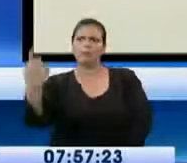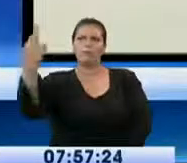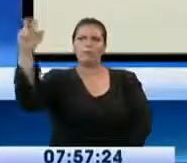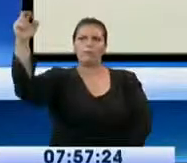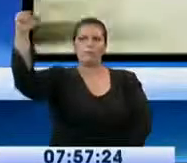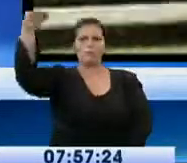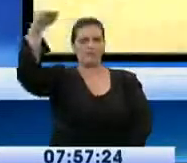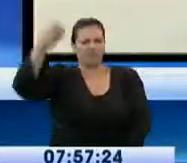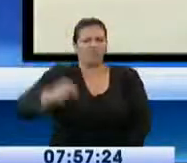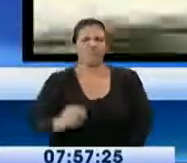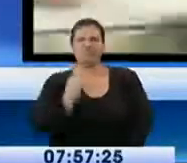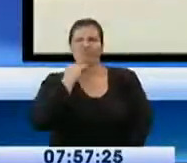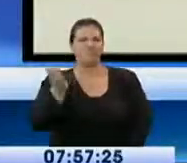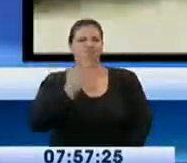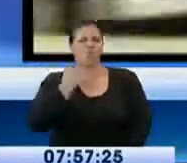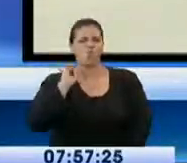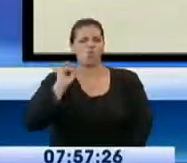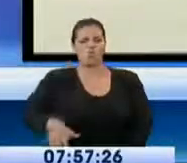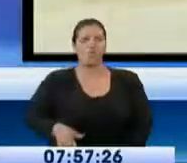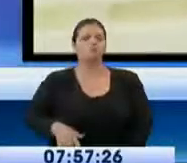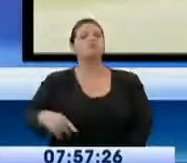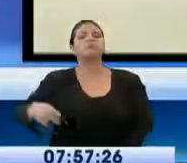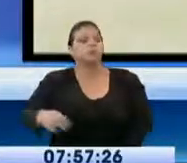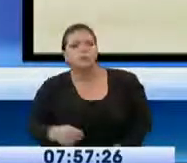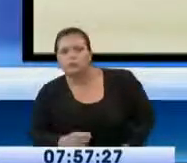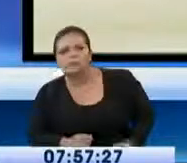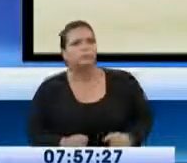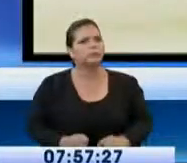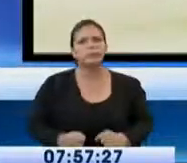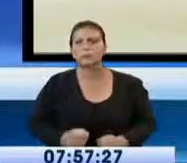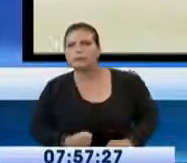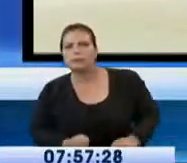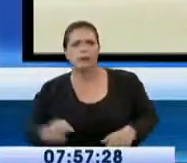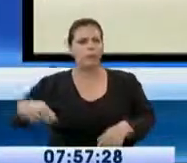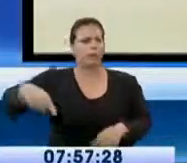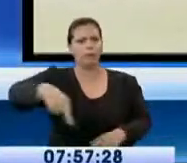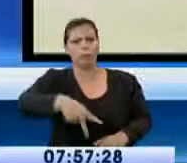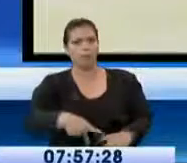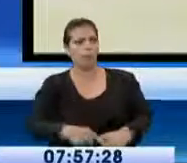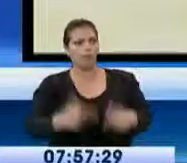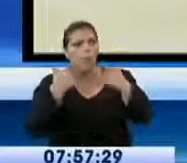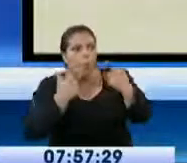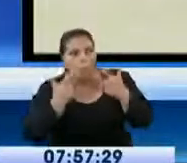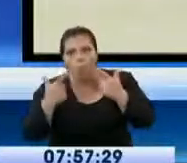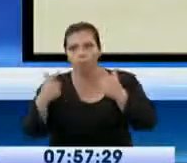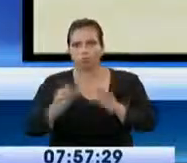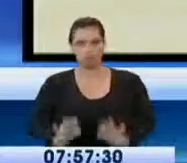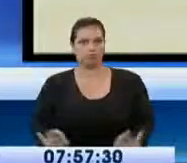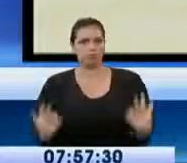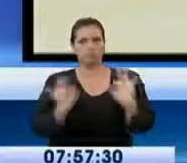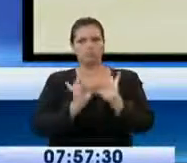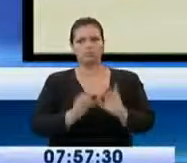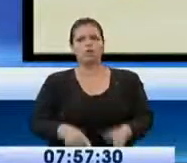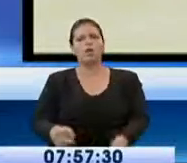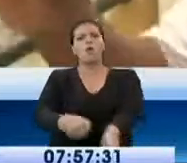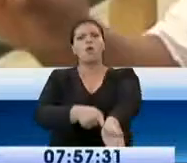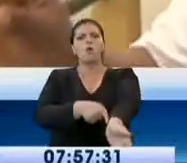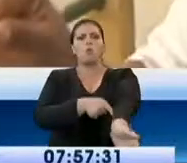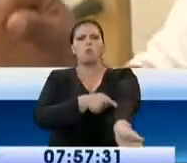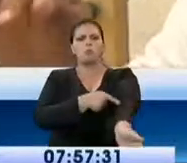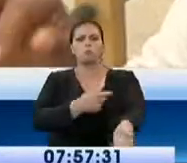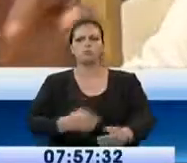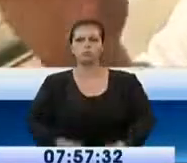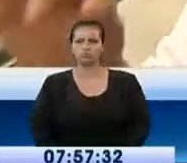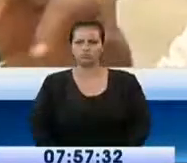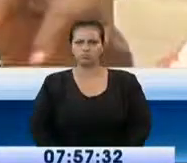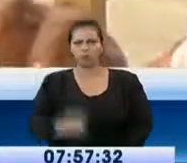pequeña? No, igual, hay que tomar toda precaución nada más y eso es todo. Porque mayormente estamos acostumbrados a pasar por acá. Pues es la costumbre. Juan